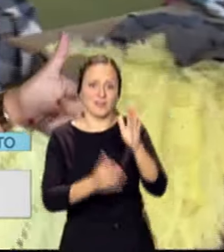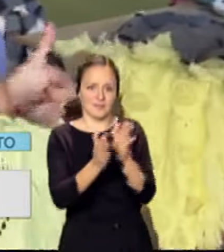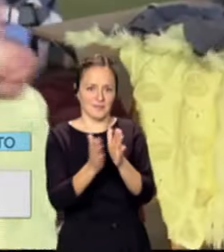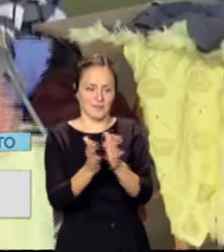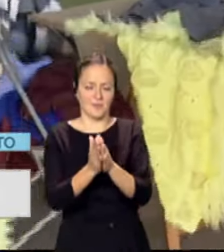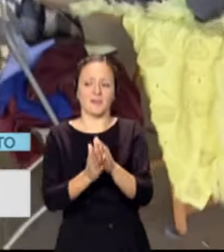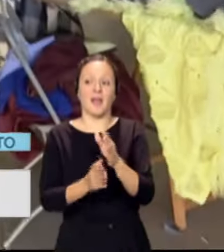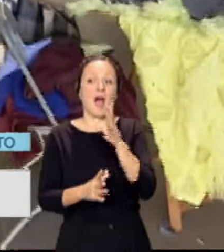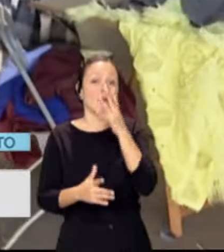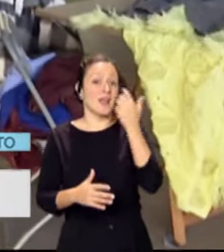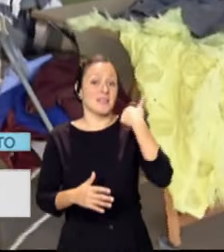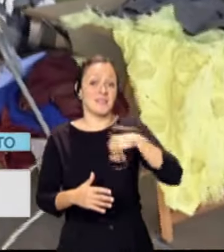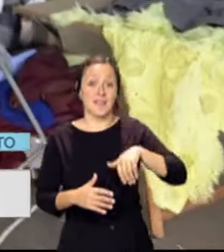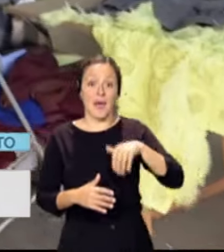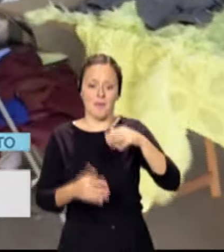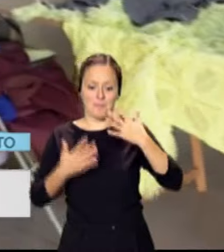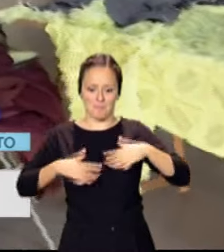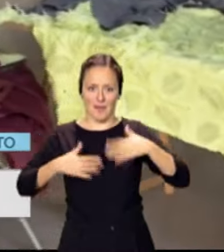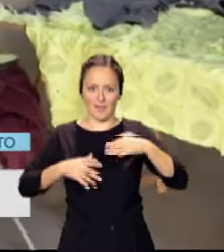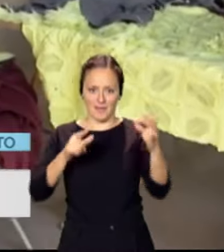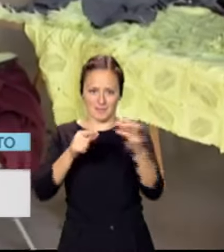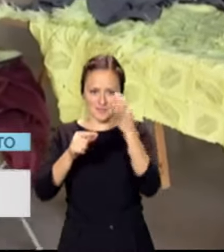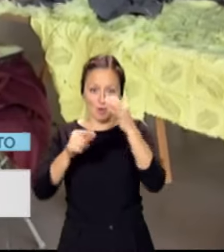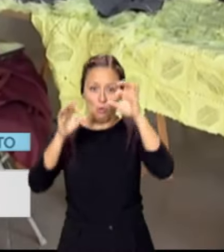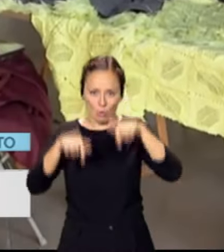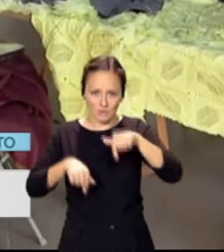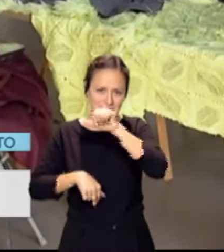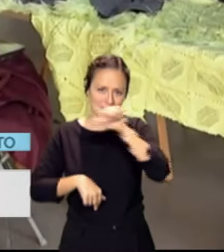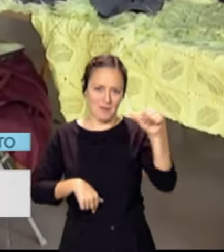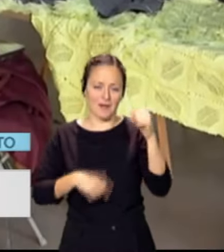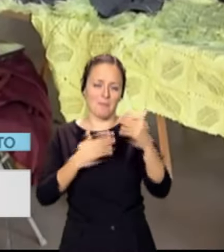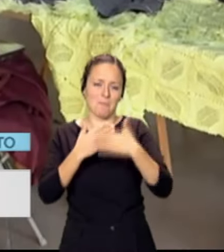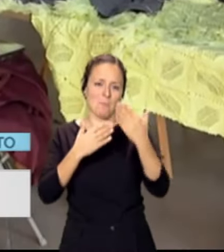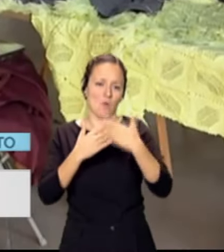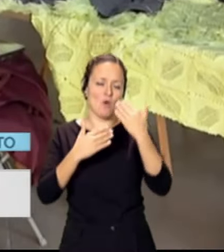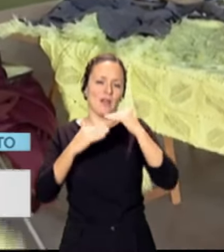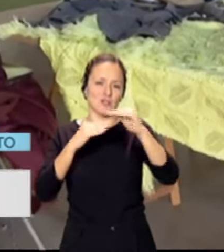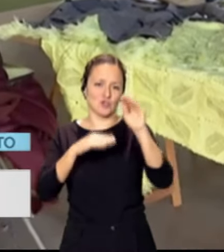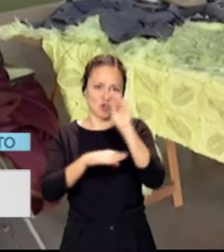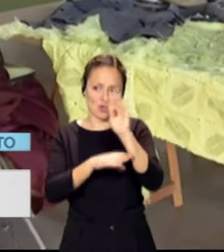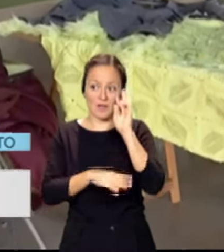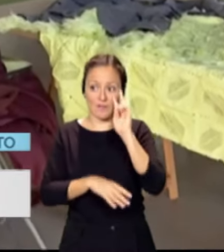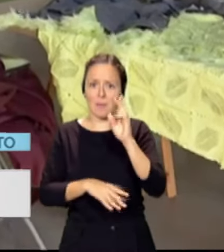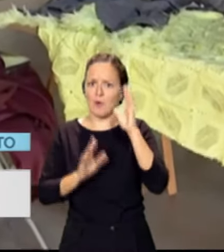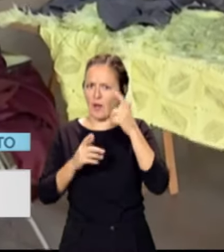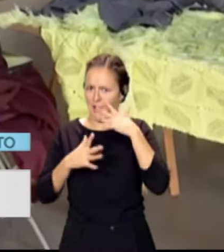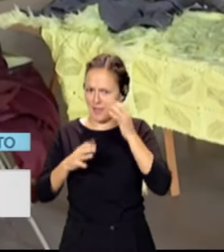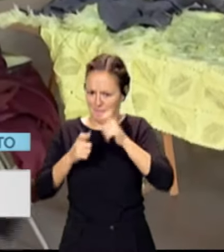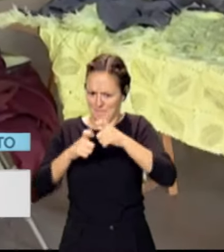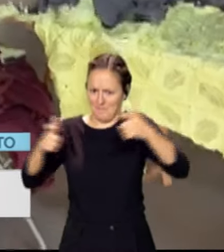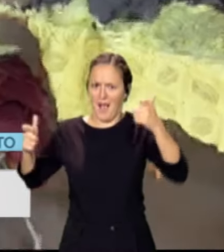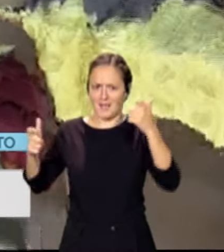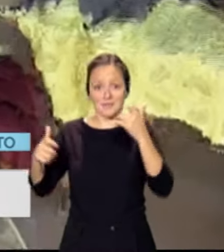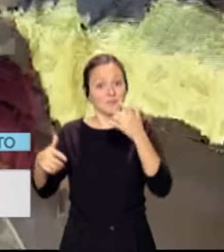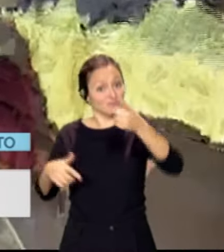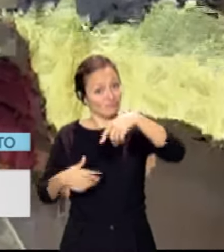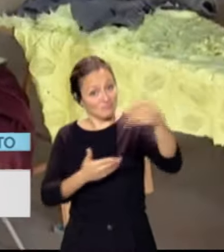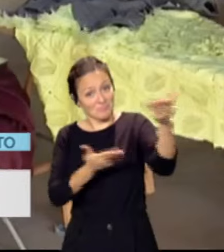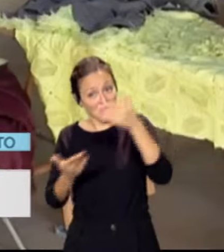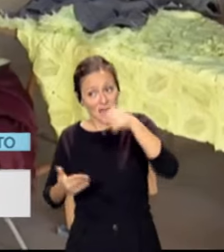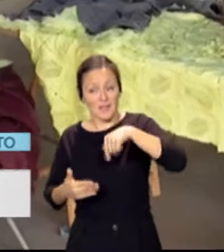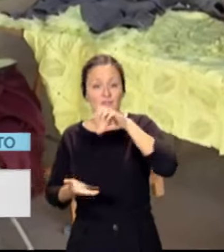parte de esas prendas que se están elaborando aquí en esta semana de la moda sostenible pero Hay muchísimas más por supuesto les animamos a acercarse hasta aquí hasta